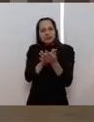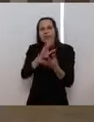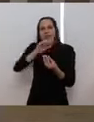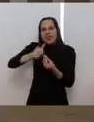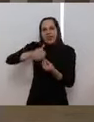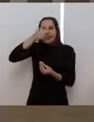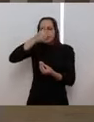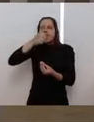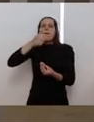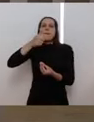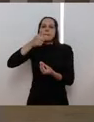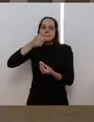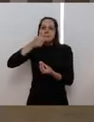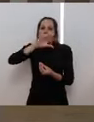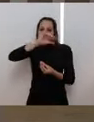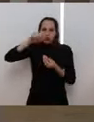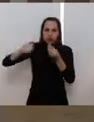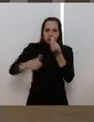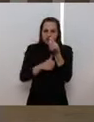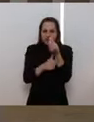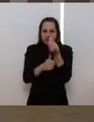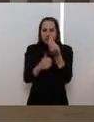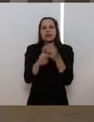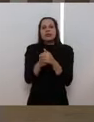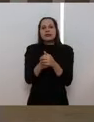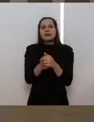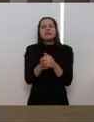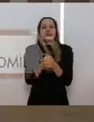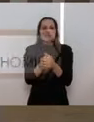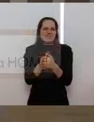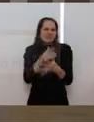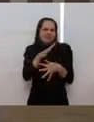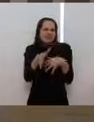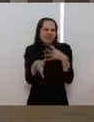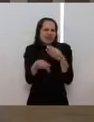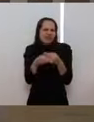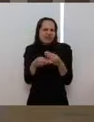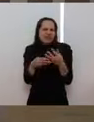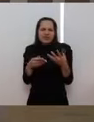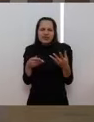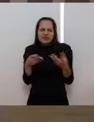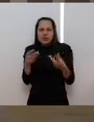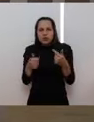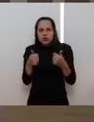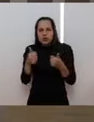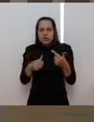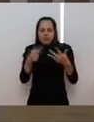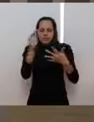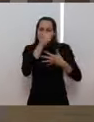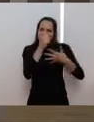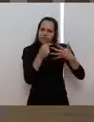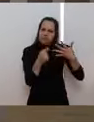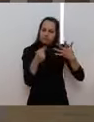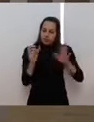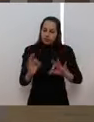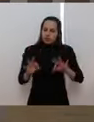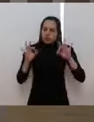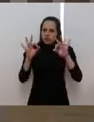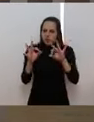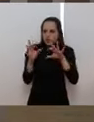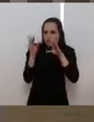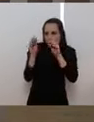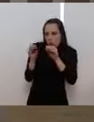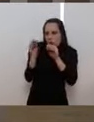y que se la subdirección de docencia investigación ha tomado y es tratar de tener unos estándares de calidad en la formación que no